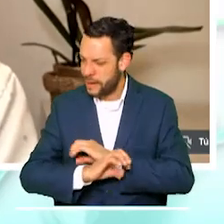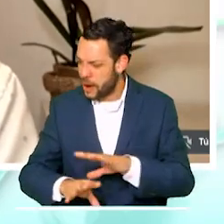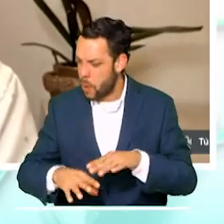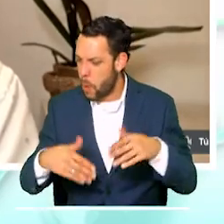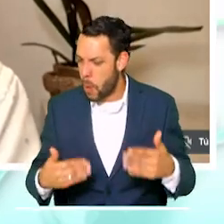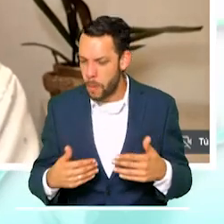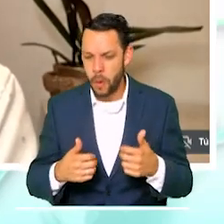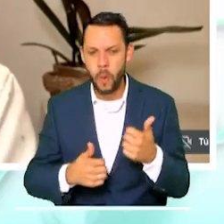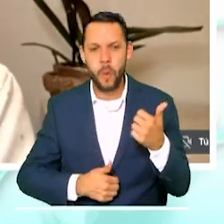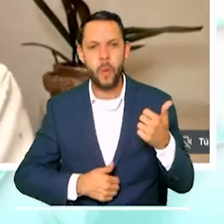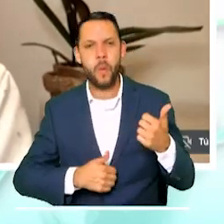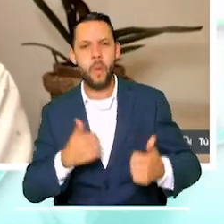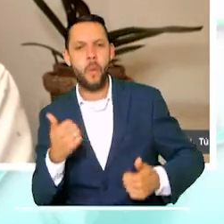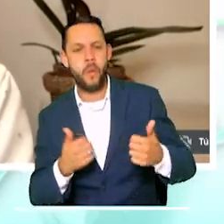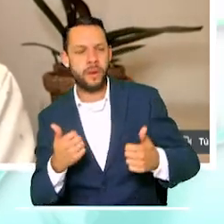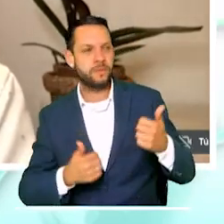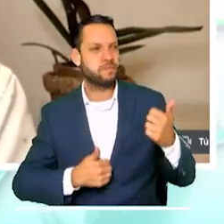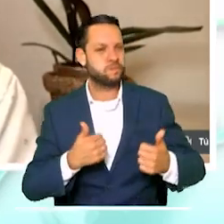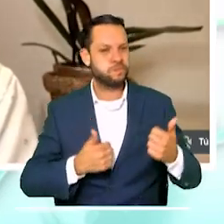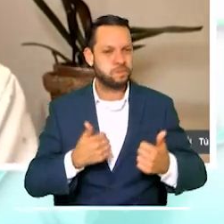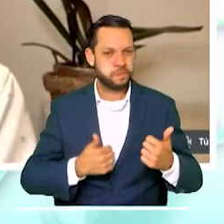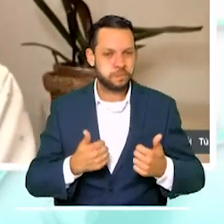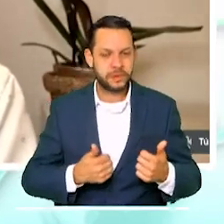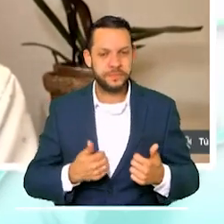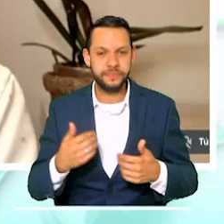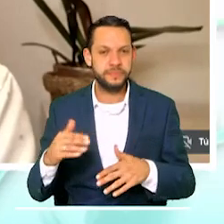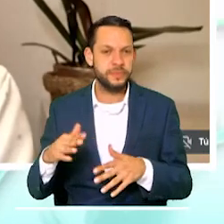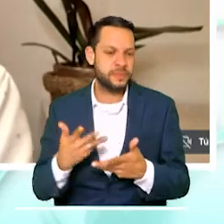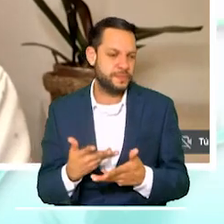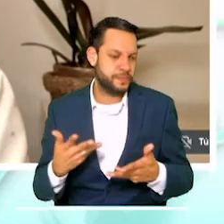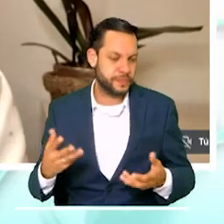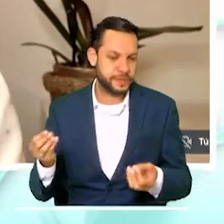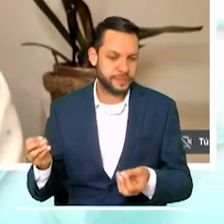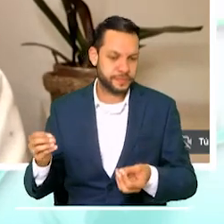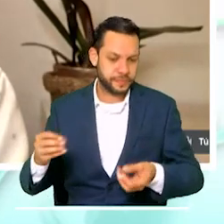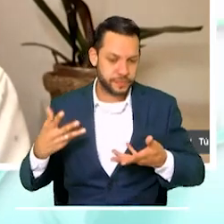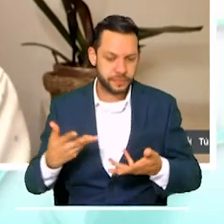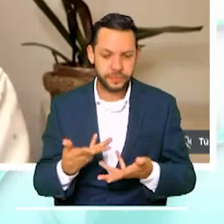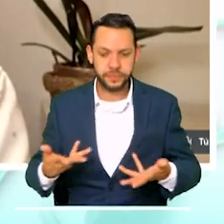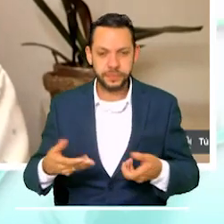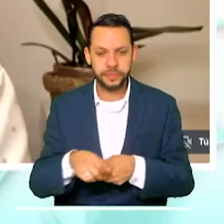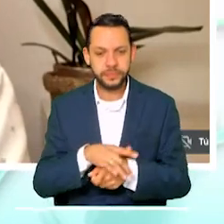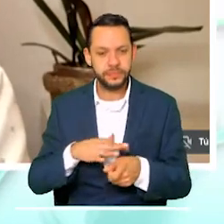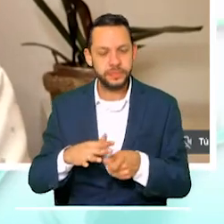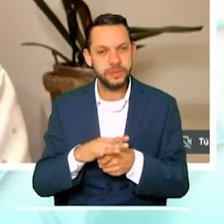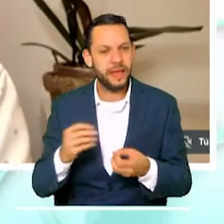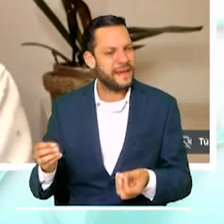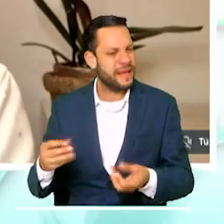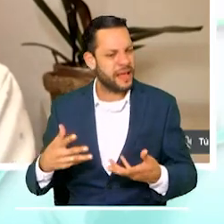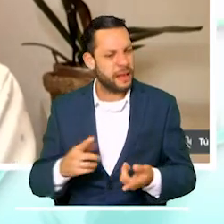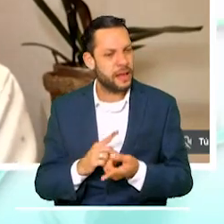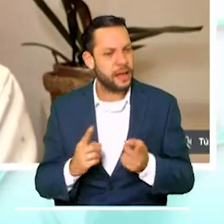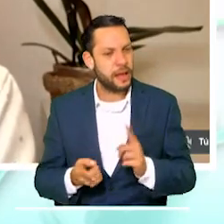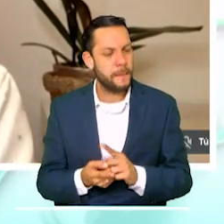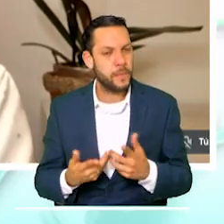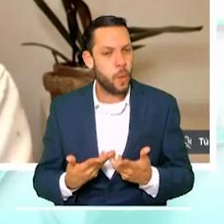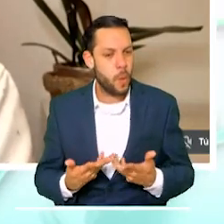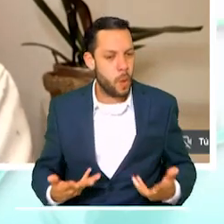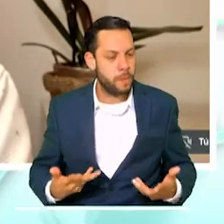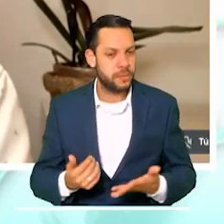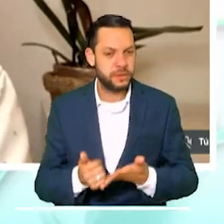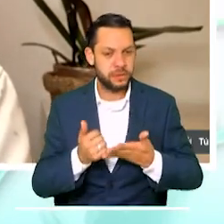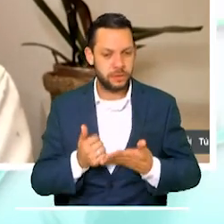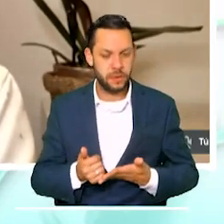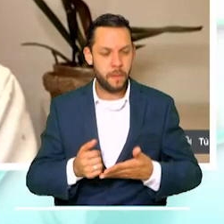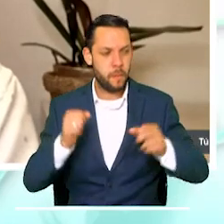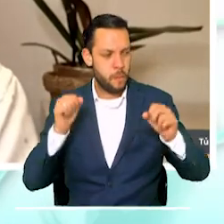cuáles son esas perlas, cuáles son esos regalos que nos traen esas situaciones de cambio, esas situaciones difíciles,